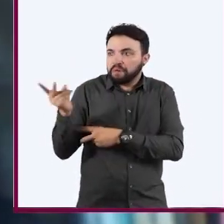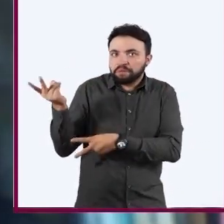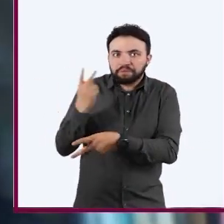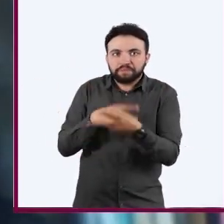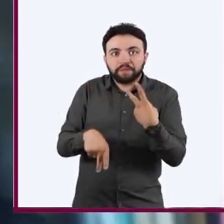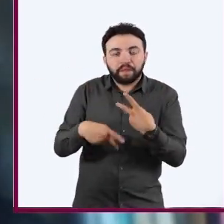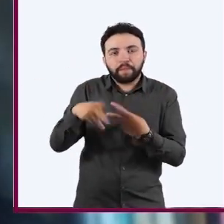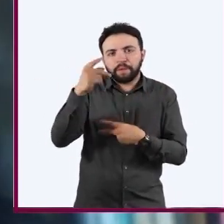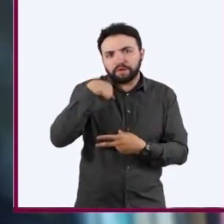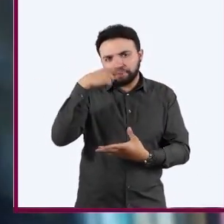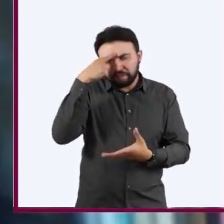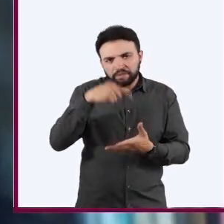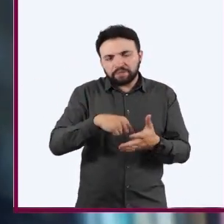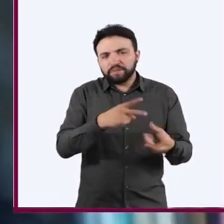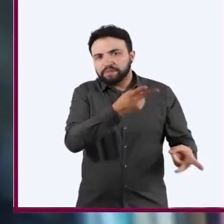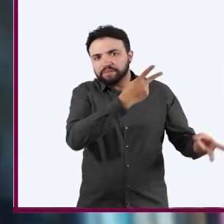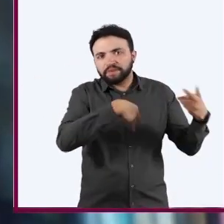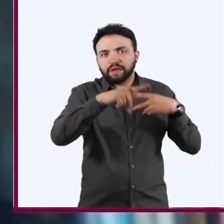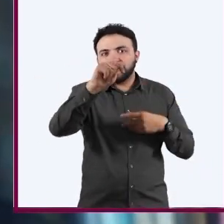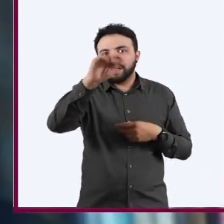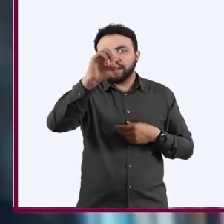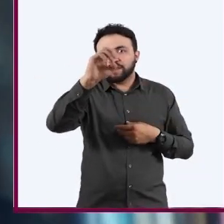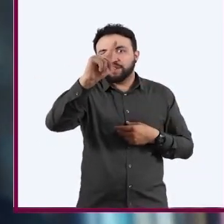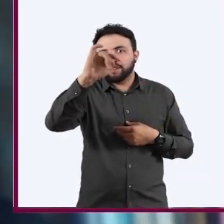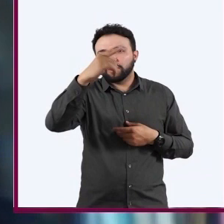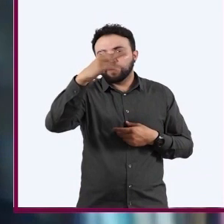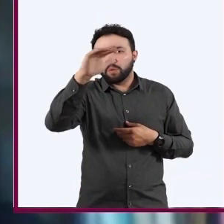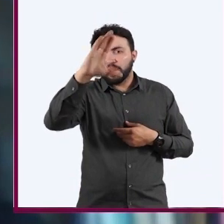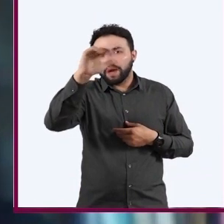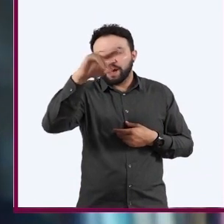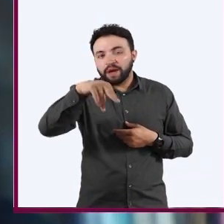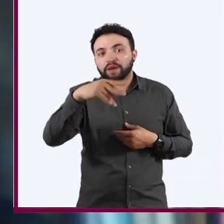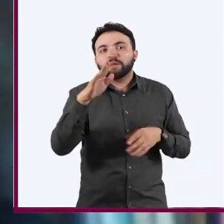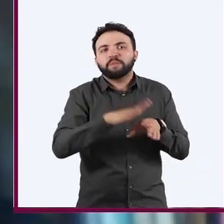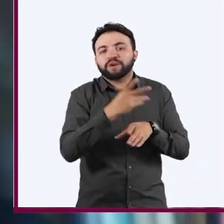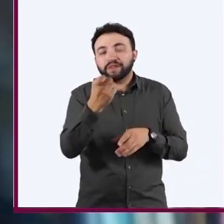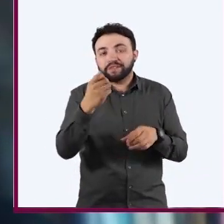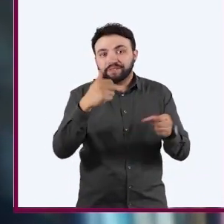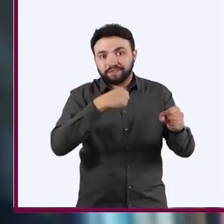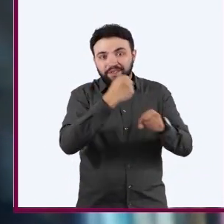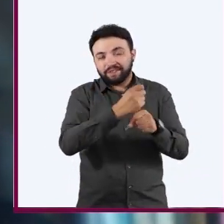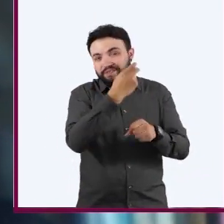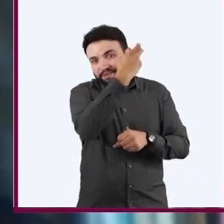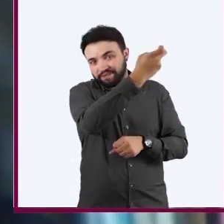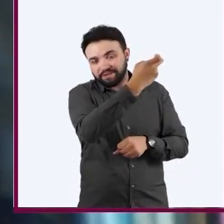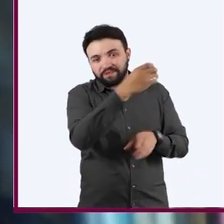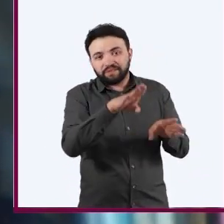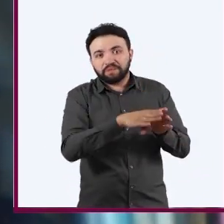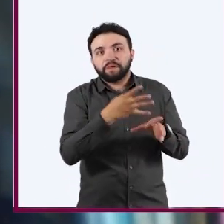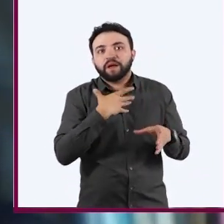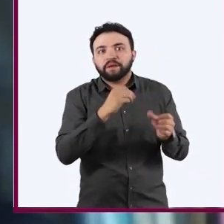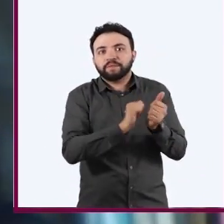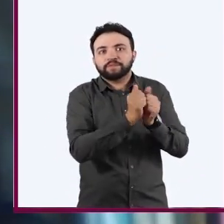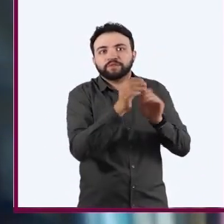de dónde venían, pero podemos suponer que venían de Teotihuacán, ya que en esos años Teotihuacán se estaba